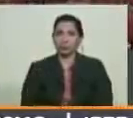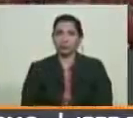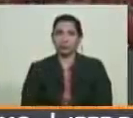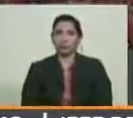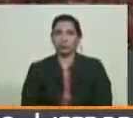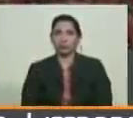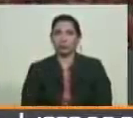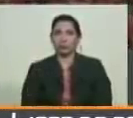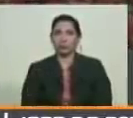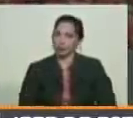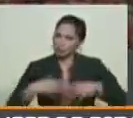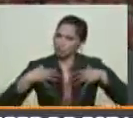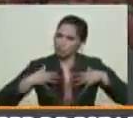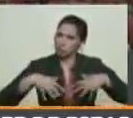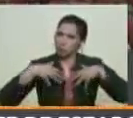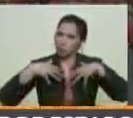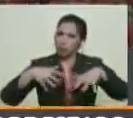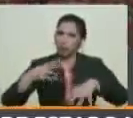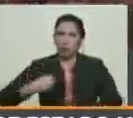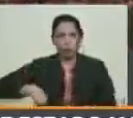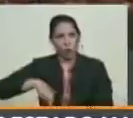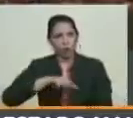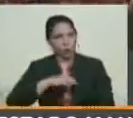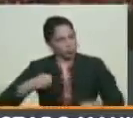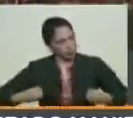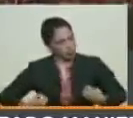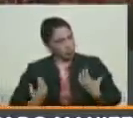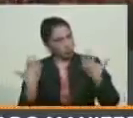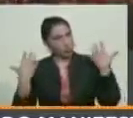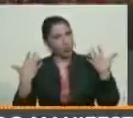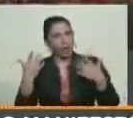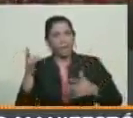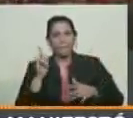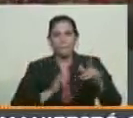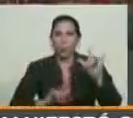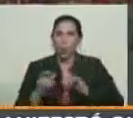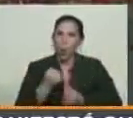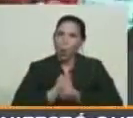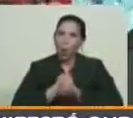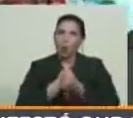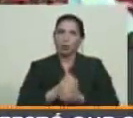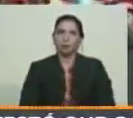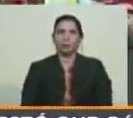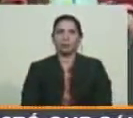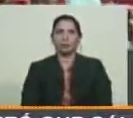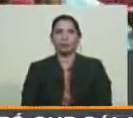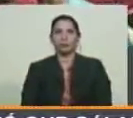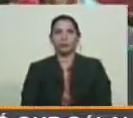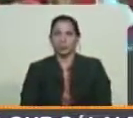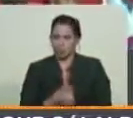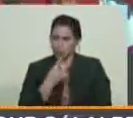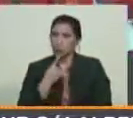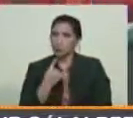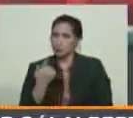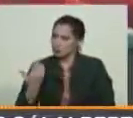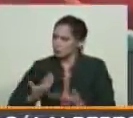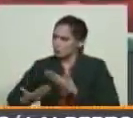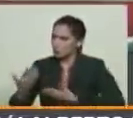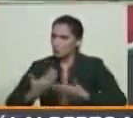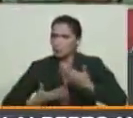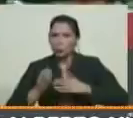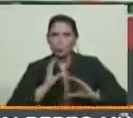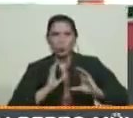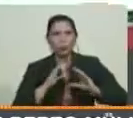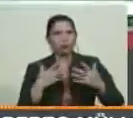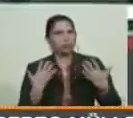hoy marchamos nosotros con tanto entusiasmo, con tanto amor. Decíamos entre nosotros, ¿qué dirá el imperialismo?